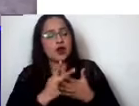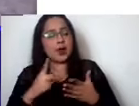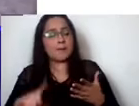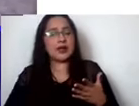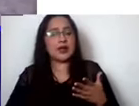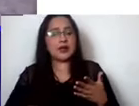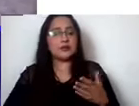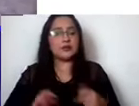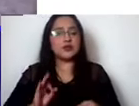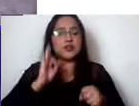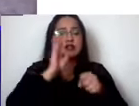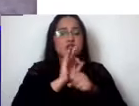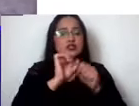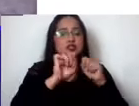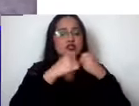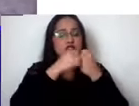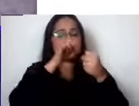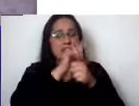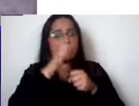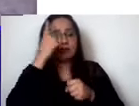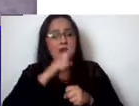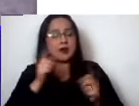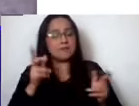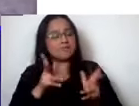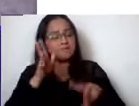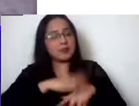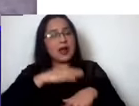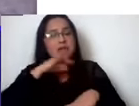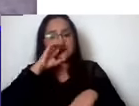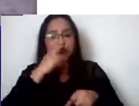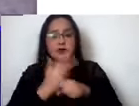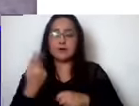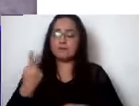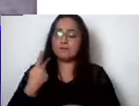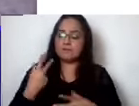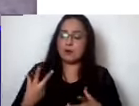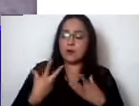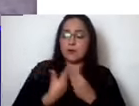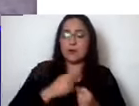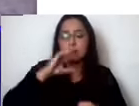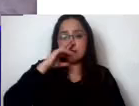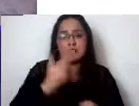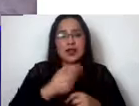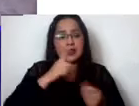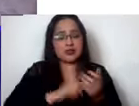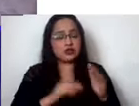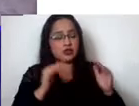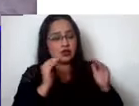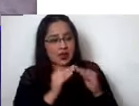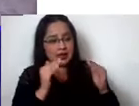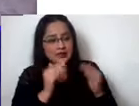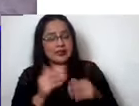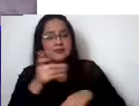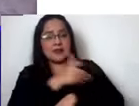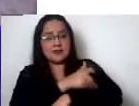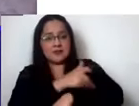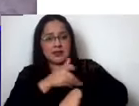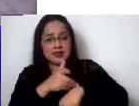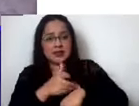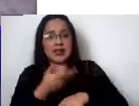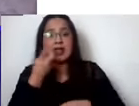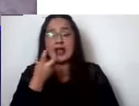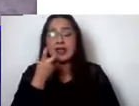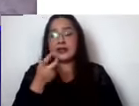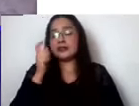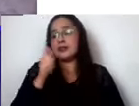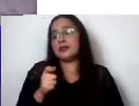social, promoviendo la responsabilidad compartida en el hogar y la familia según